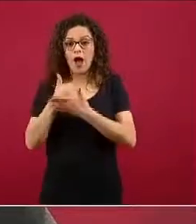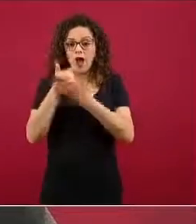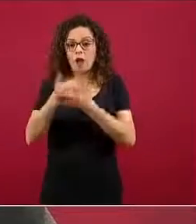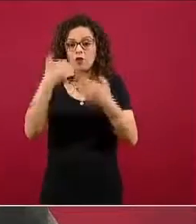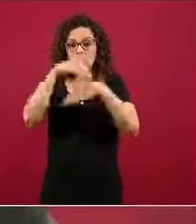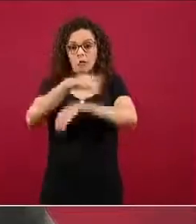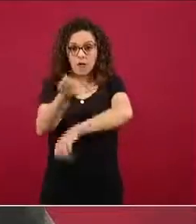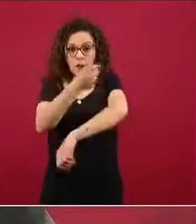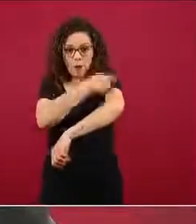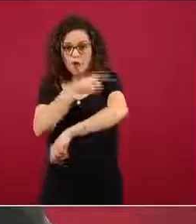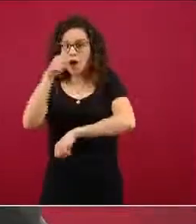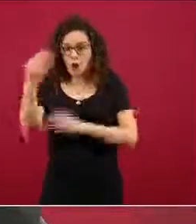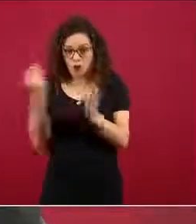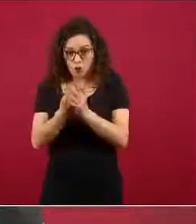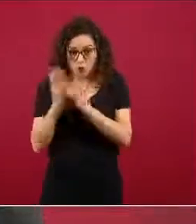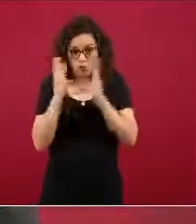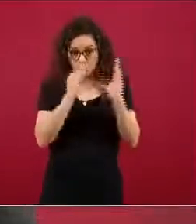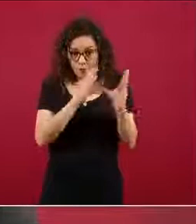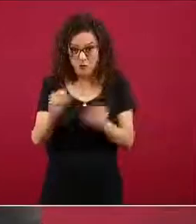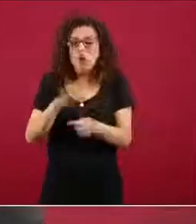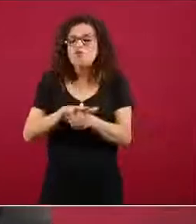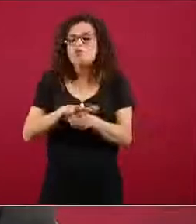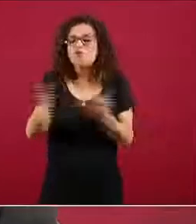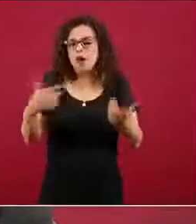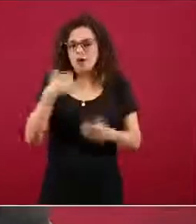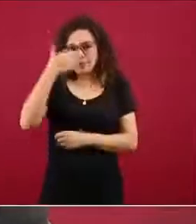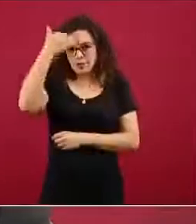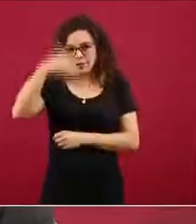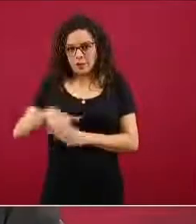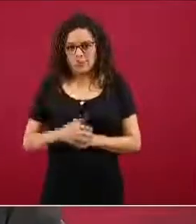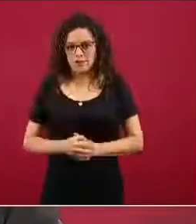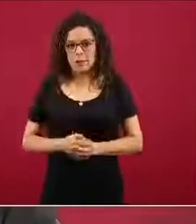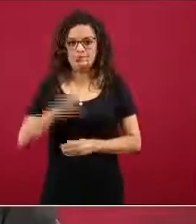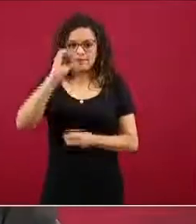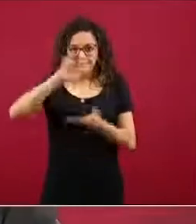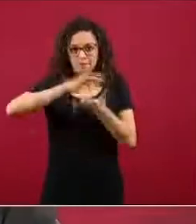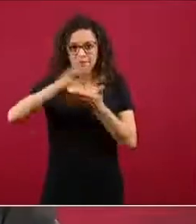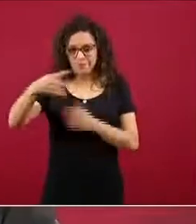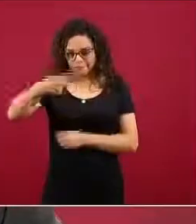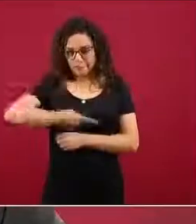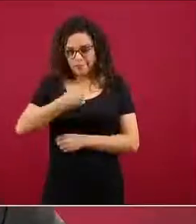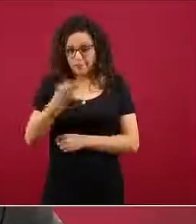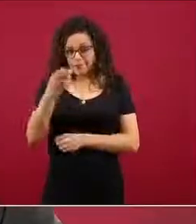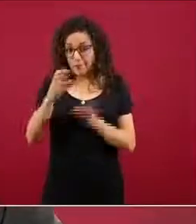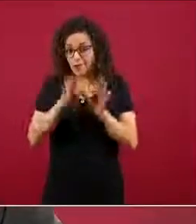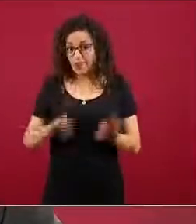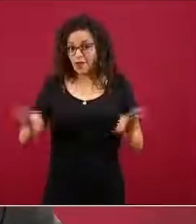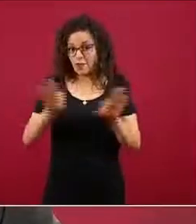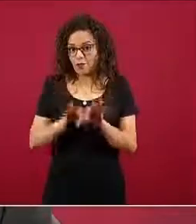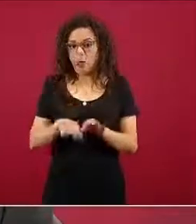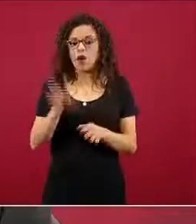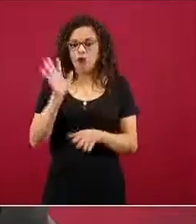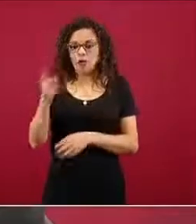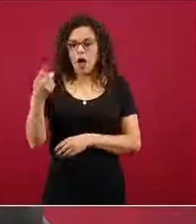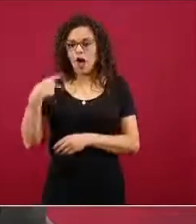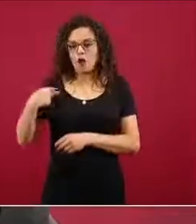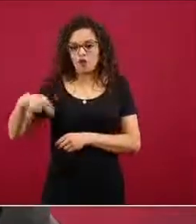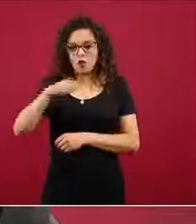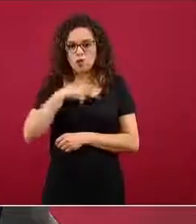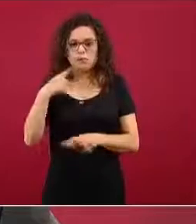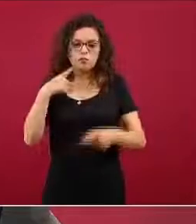de entrenamiento van a recibir? Gracias. La pregunta es muy relevante y lo estamos detallando justamente en estas conversaciones